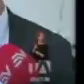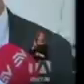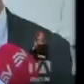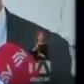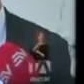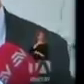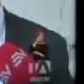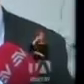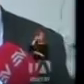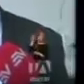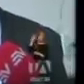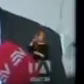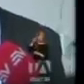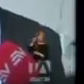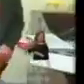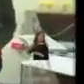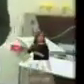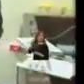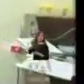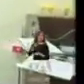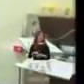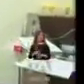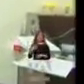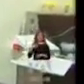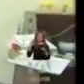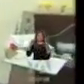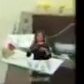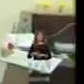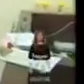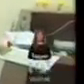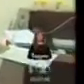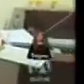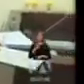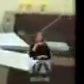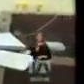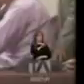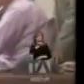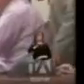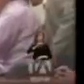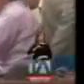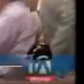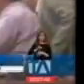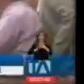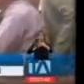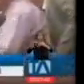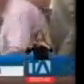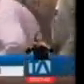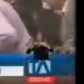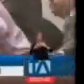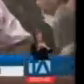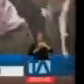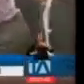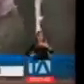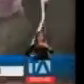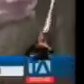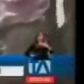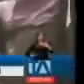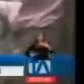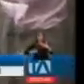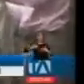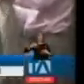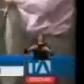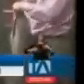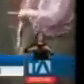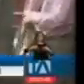del correísmo, una garantía. Granja afirma además que la actitud de Merck Benavides como presidente del entonces Tribunal